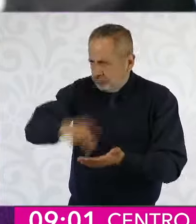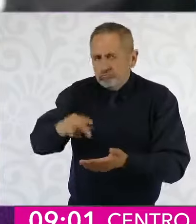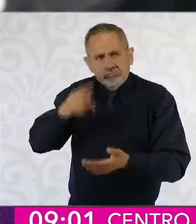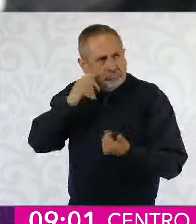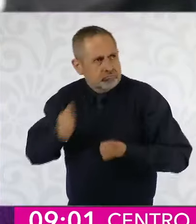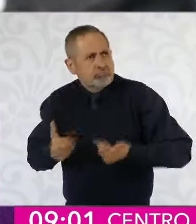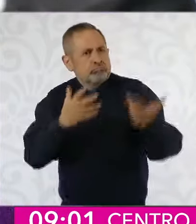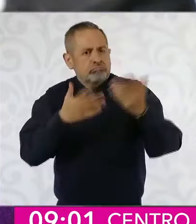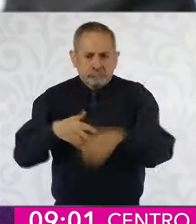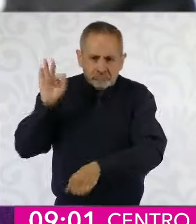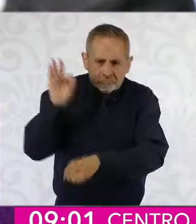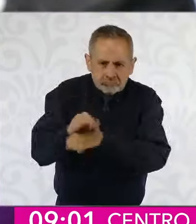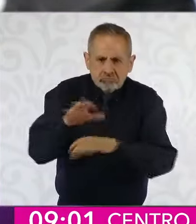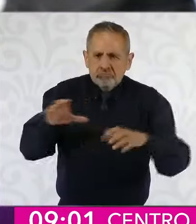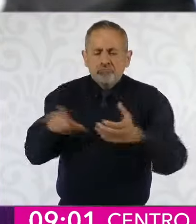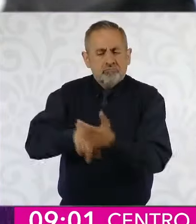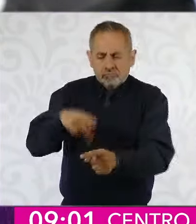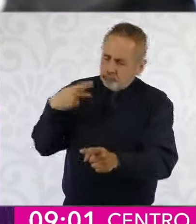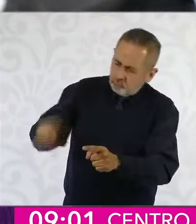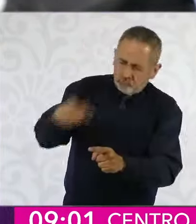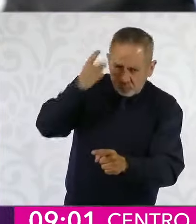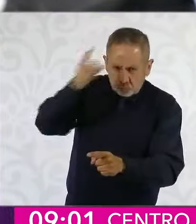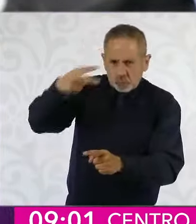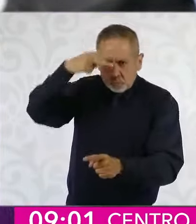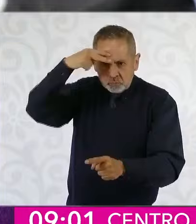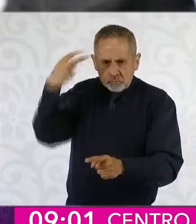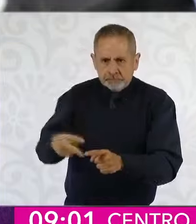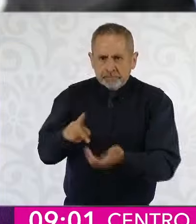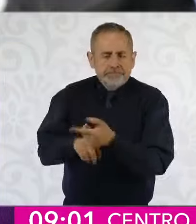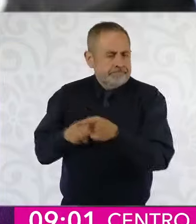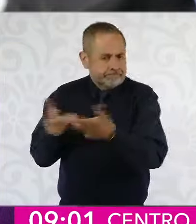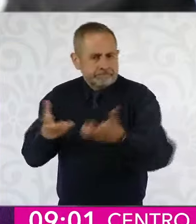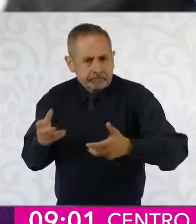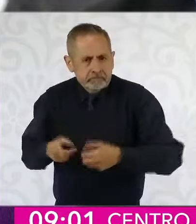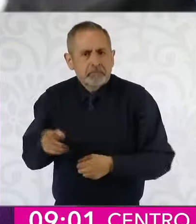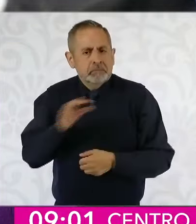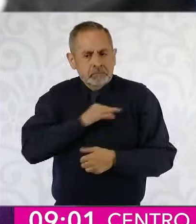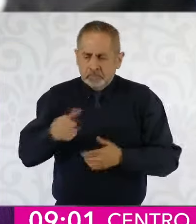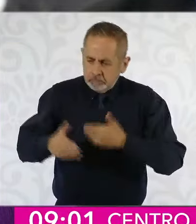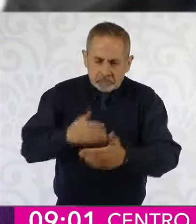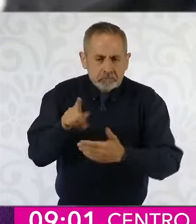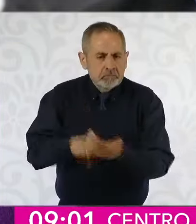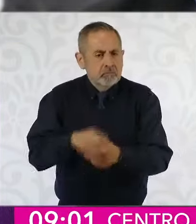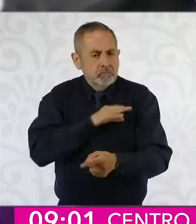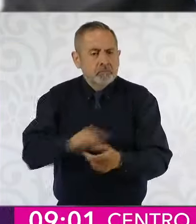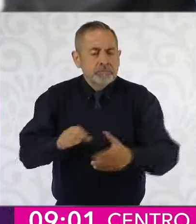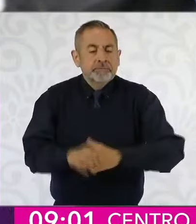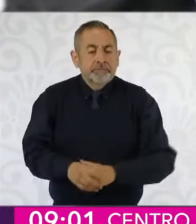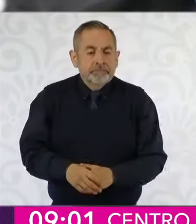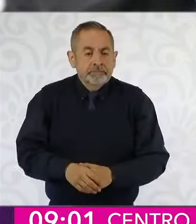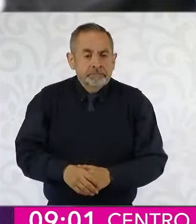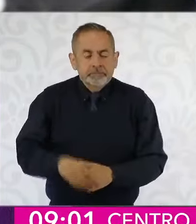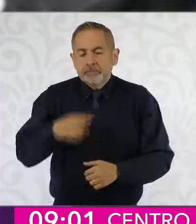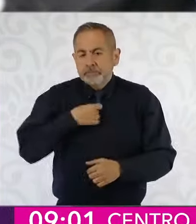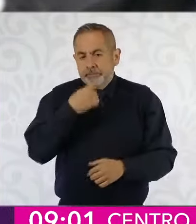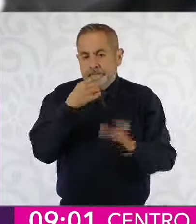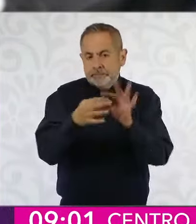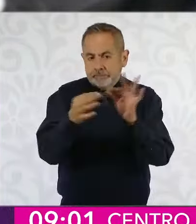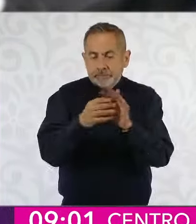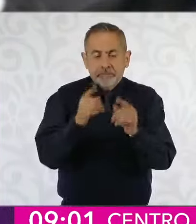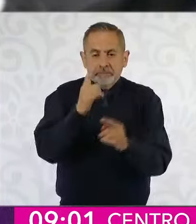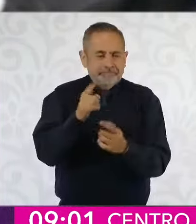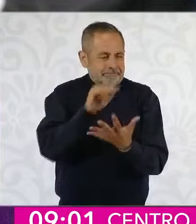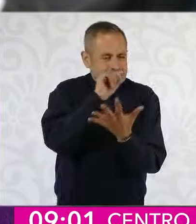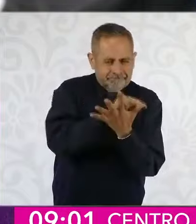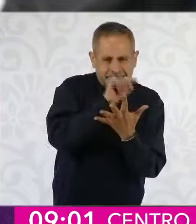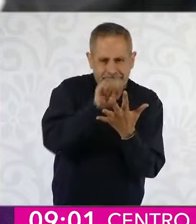luego tengan la protección intelectual que merecen y que les podemos dar. Y yo te diría, en cada uno de los